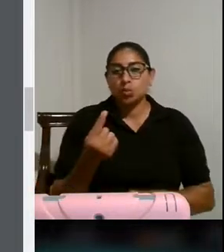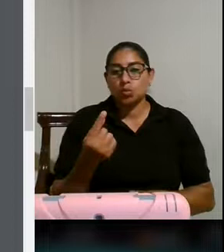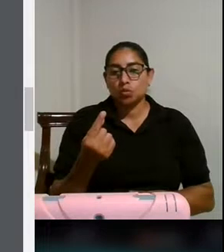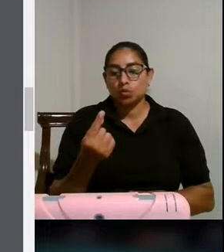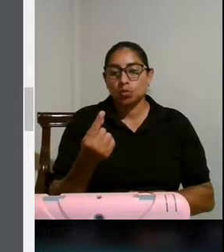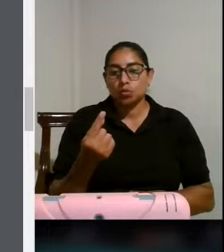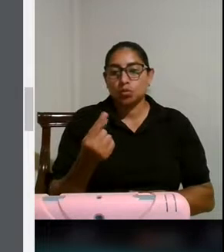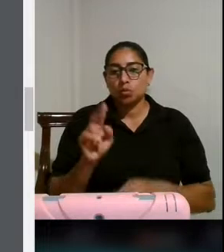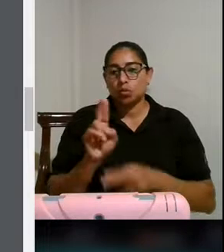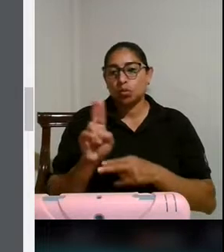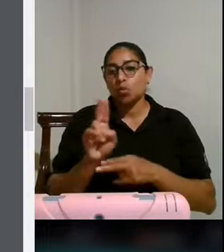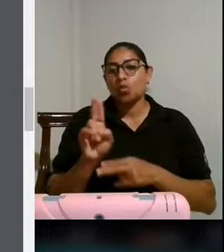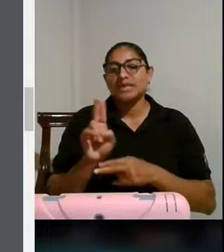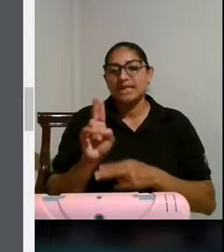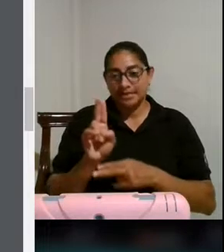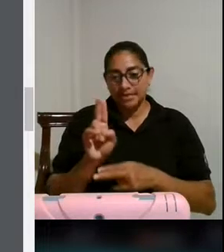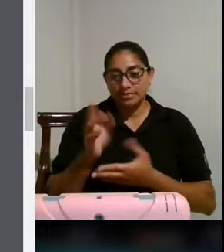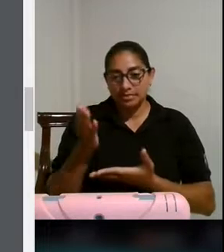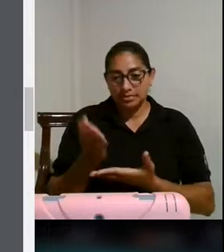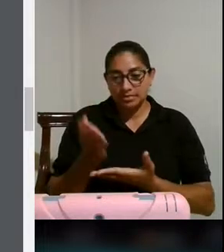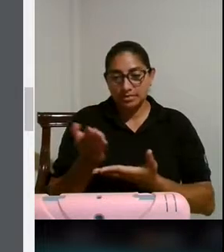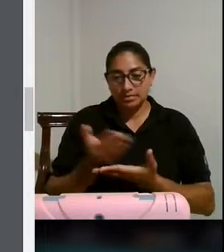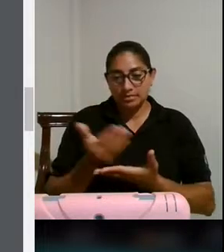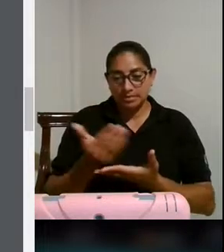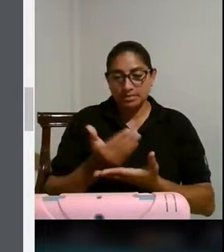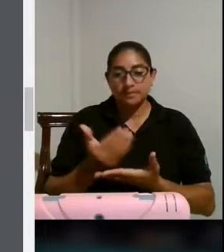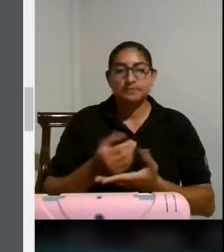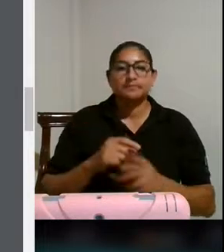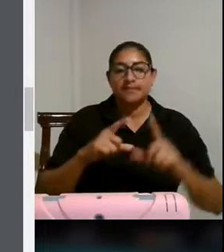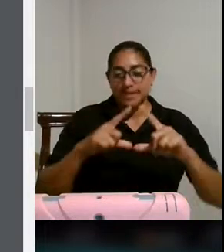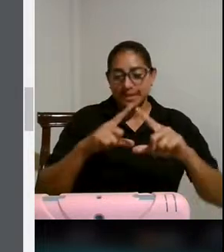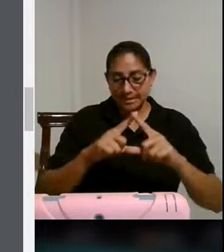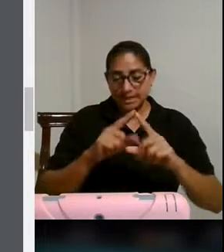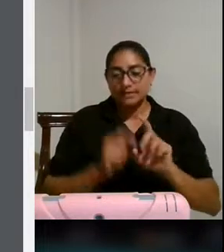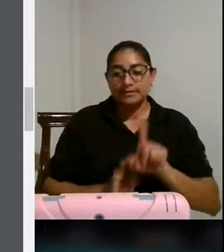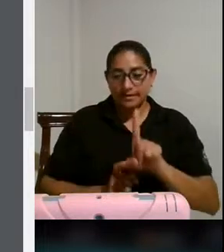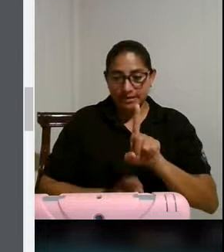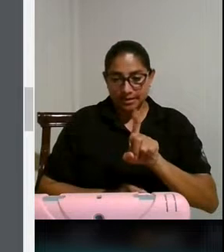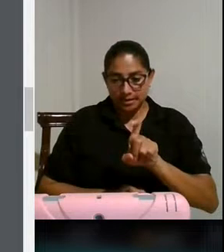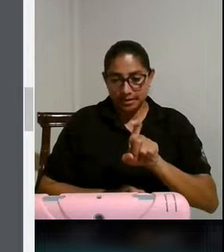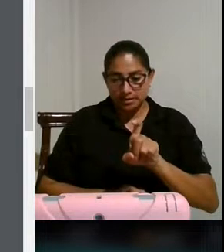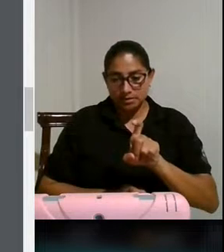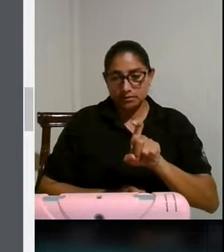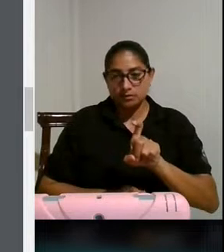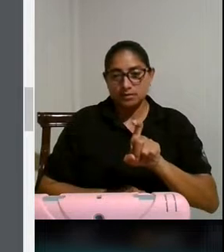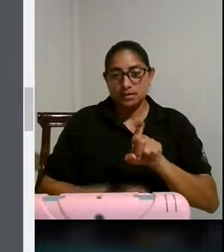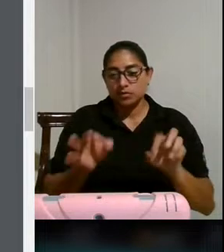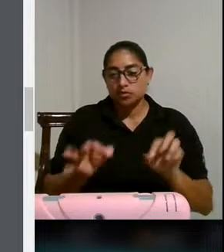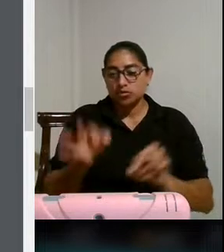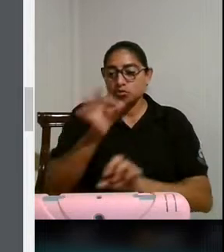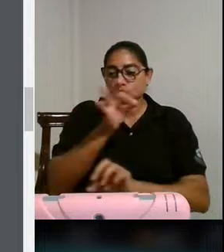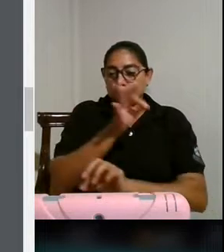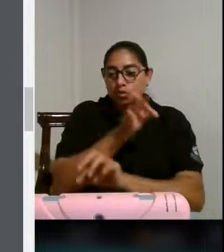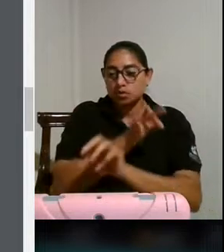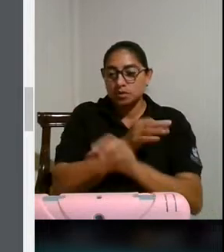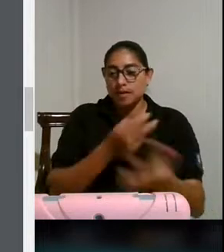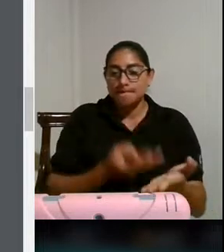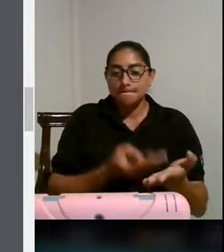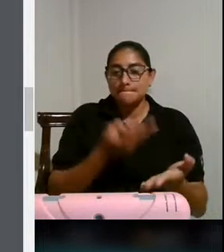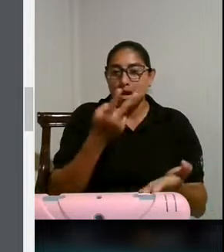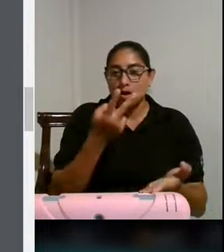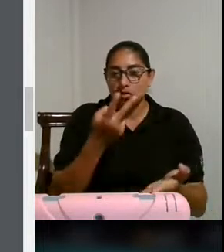función de utilidad entre delta x. Entonces nosotros tenemos que sustituir este